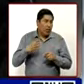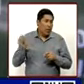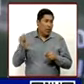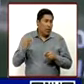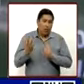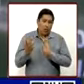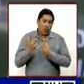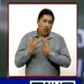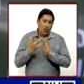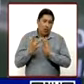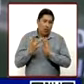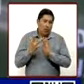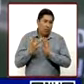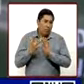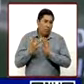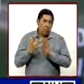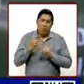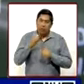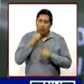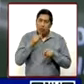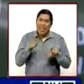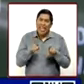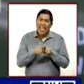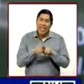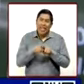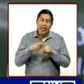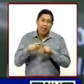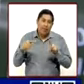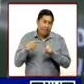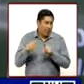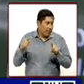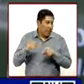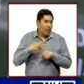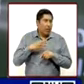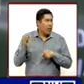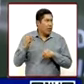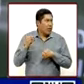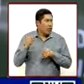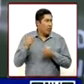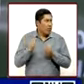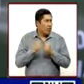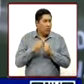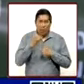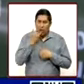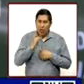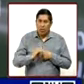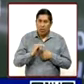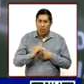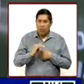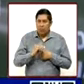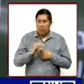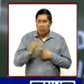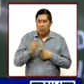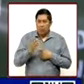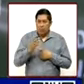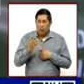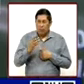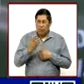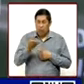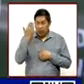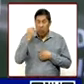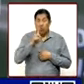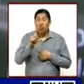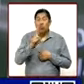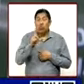que se comunica con la hermanastra, quien la recoge, y está con la niña desde el